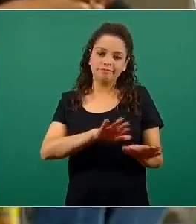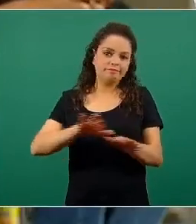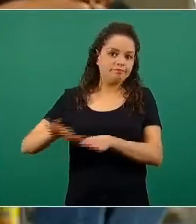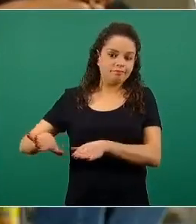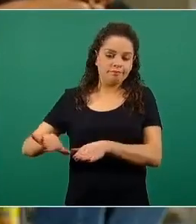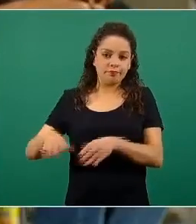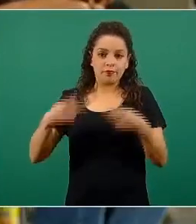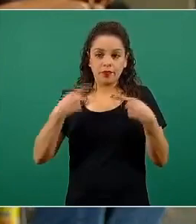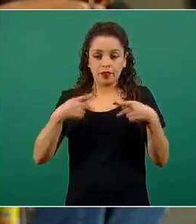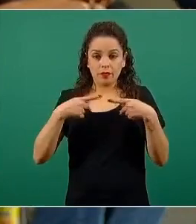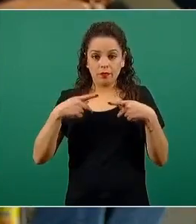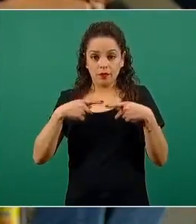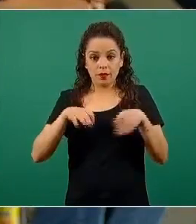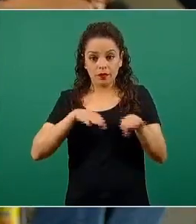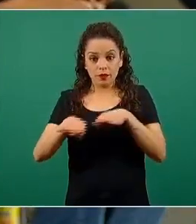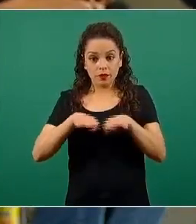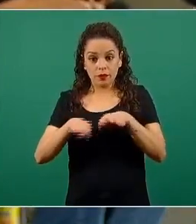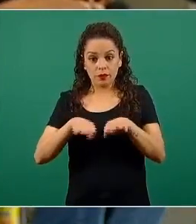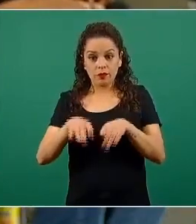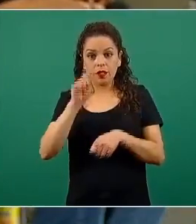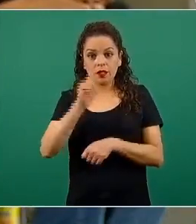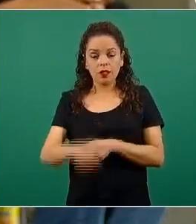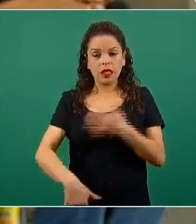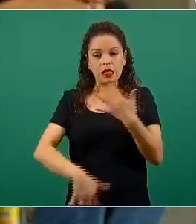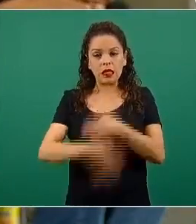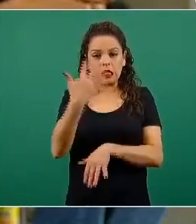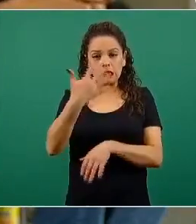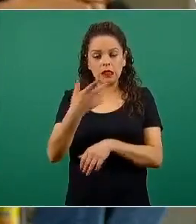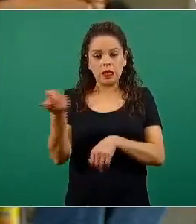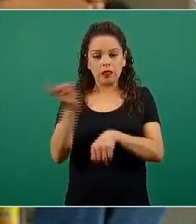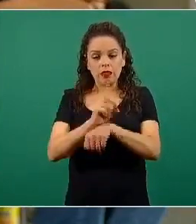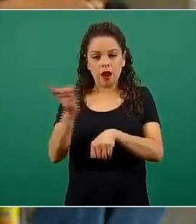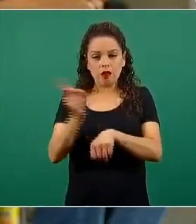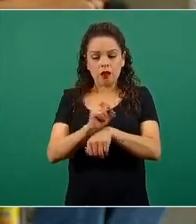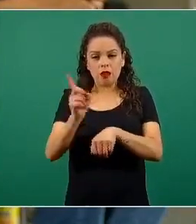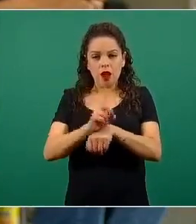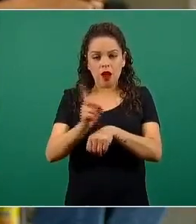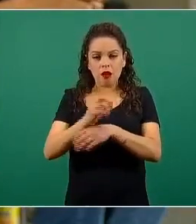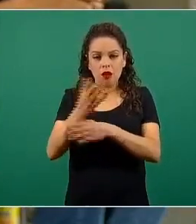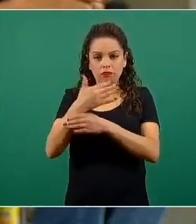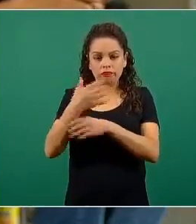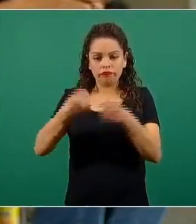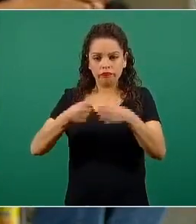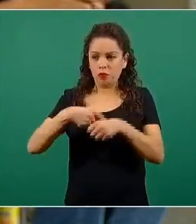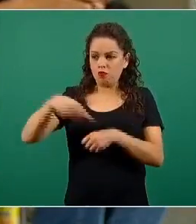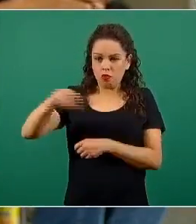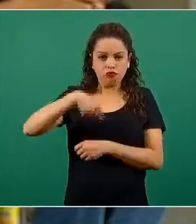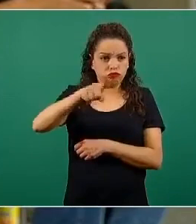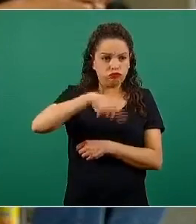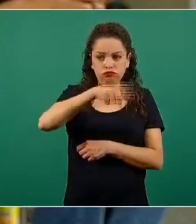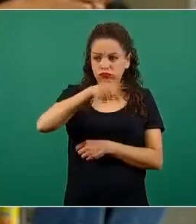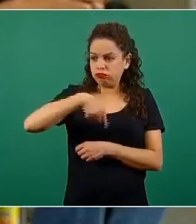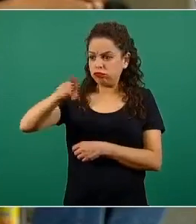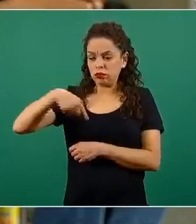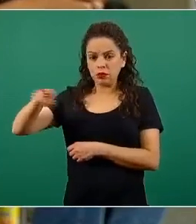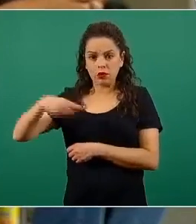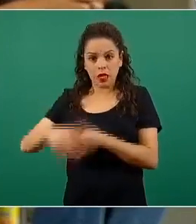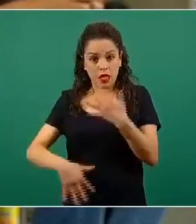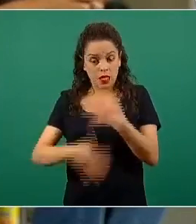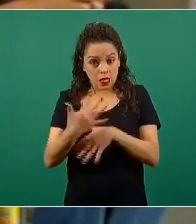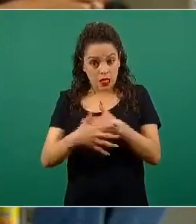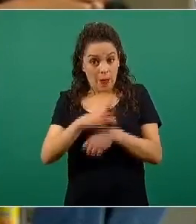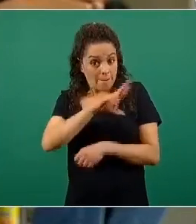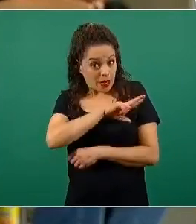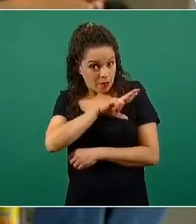que están haciendo hasta 15 traslados diarios, paramédicos privados, hasta 15 traslados diarios no